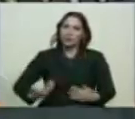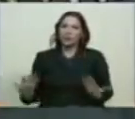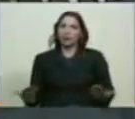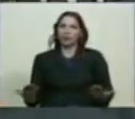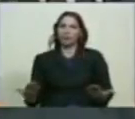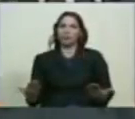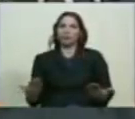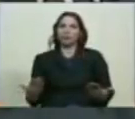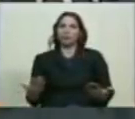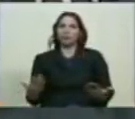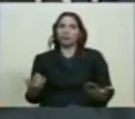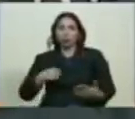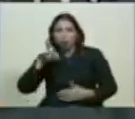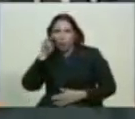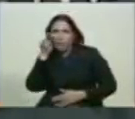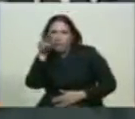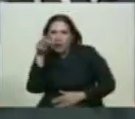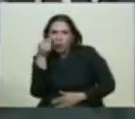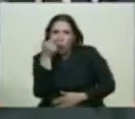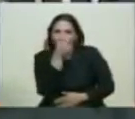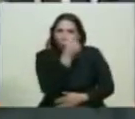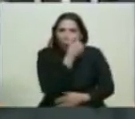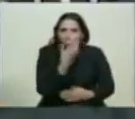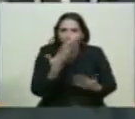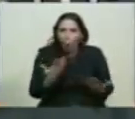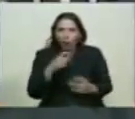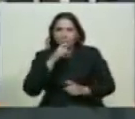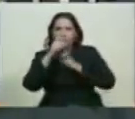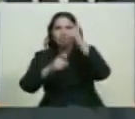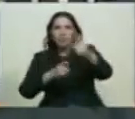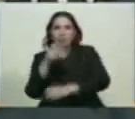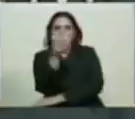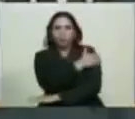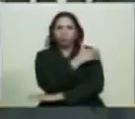He visto la envidia en los ojos de la oligarquía colombiana.